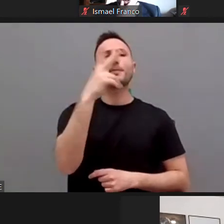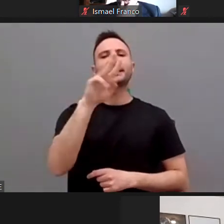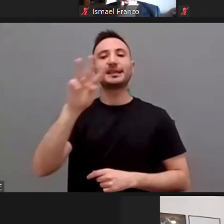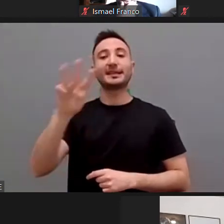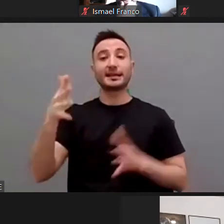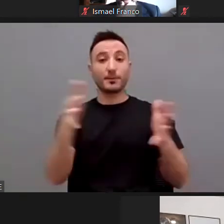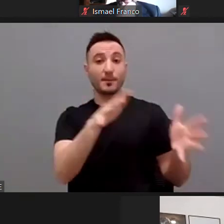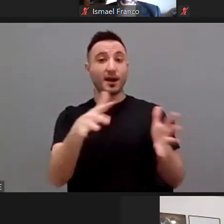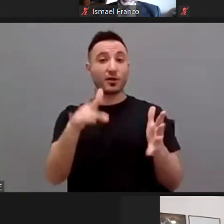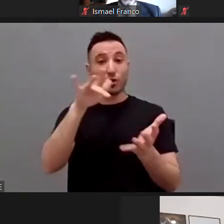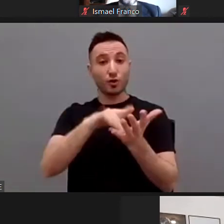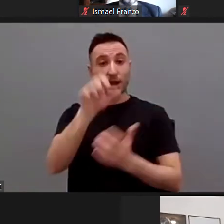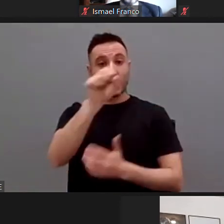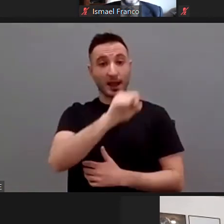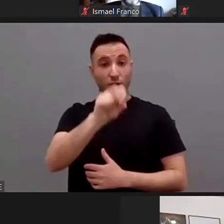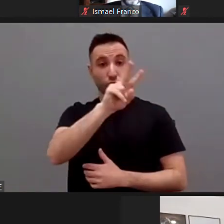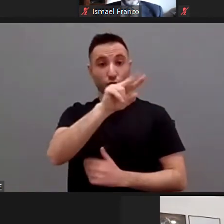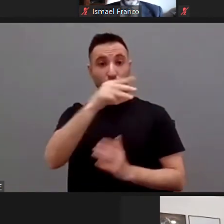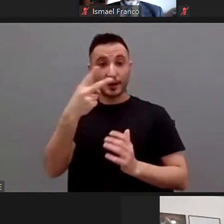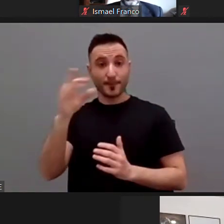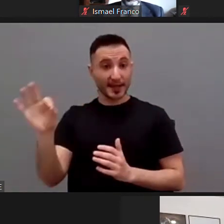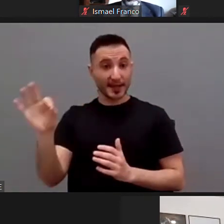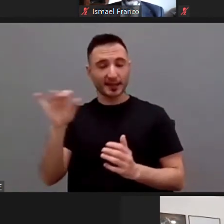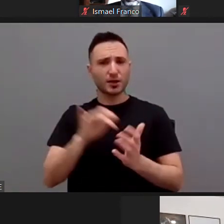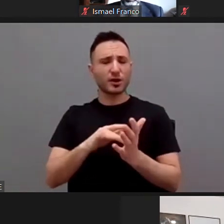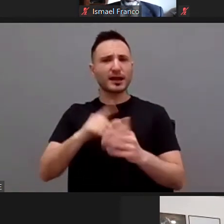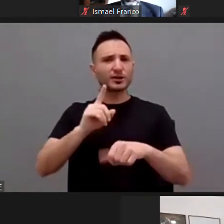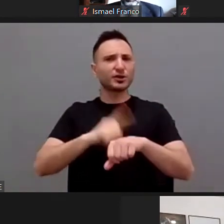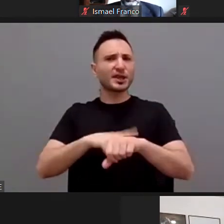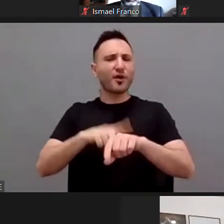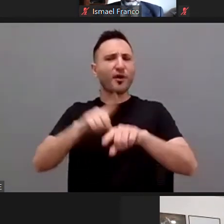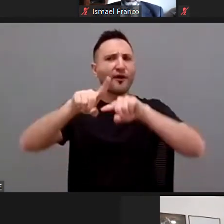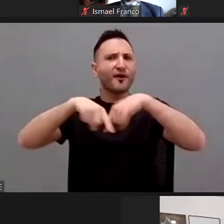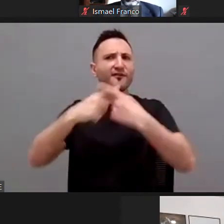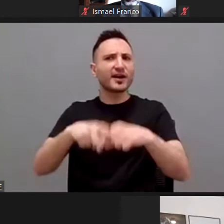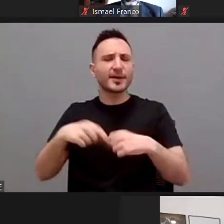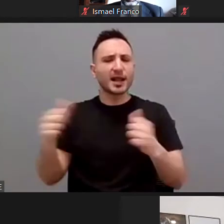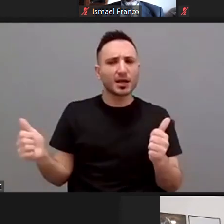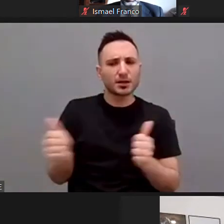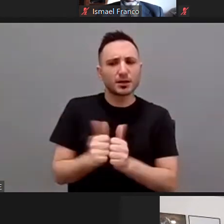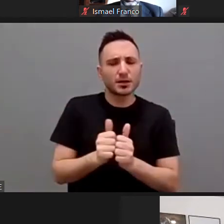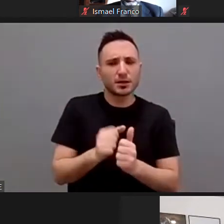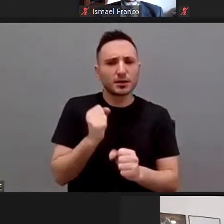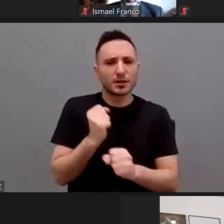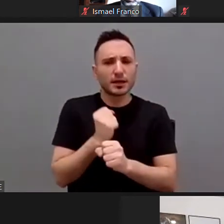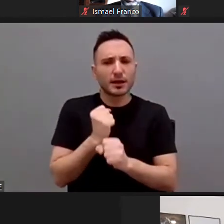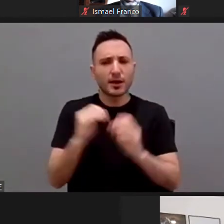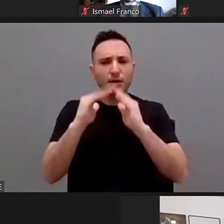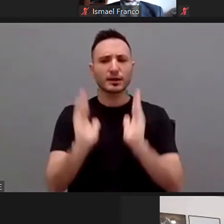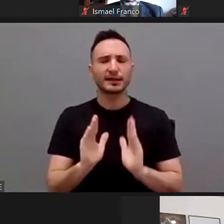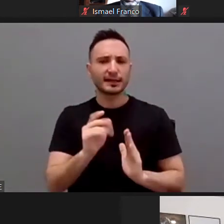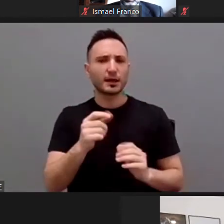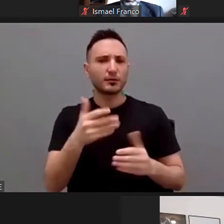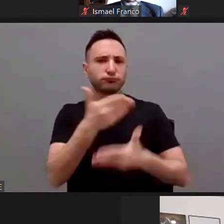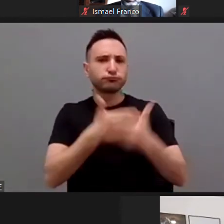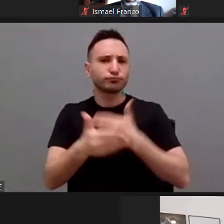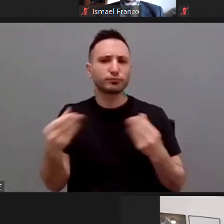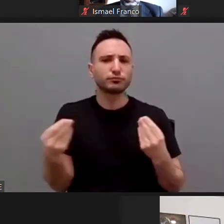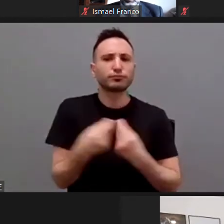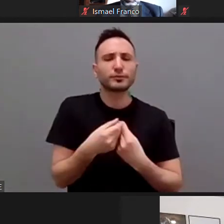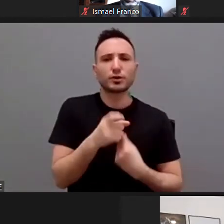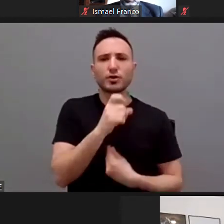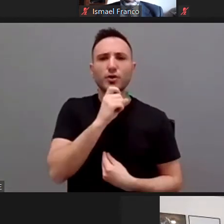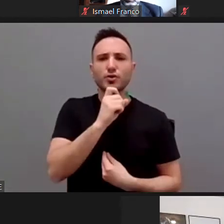que medíais cómo concilian las familias en tiempos de confinamiento, ¿no? Y hay 2 datos que me gustaría